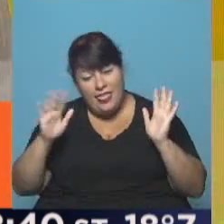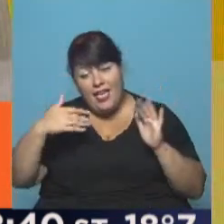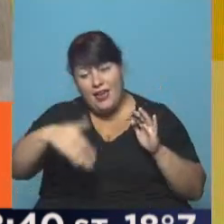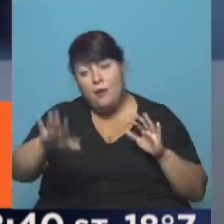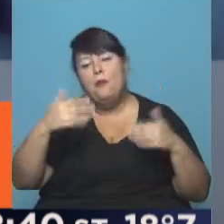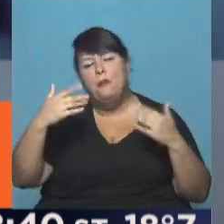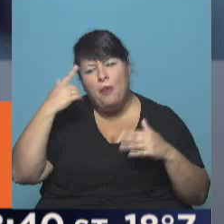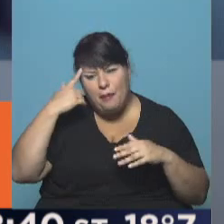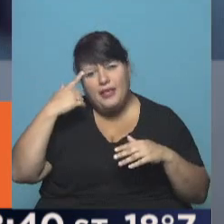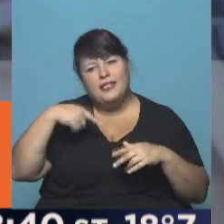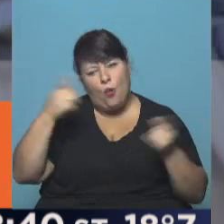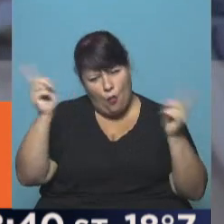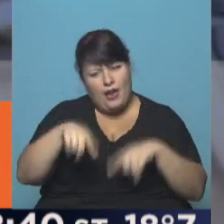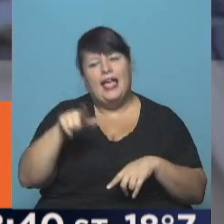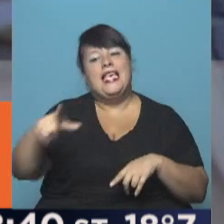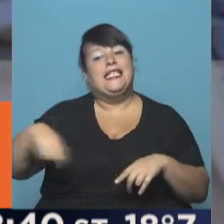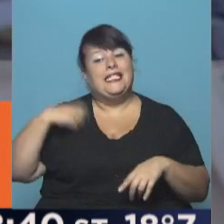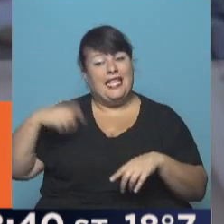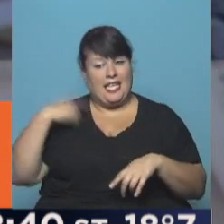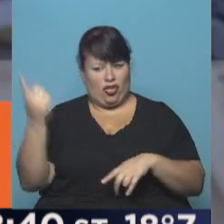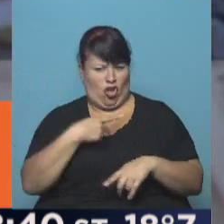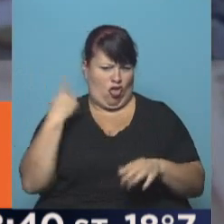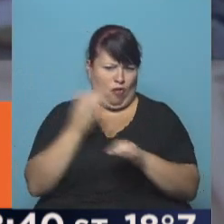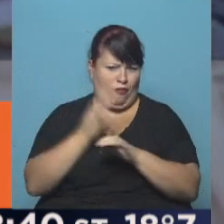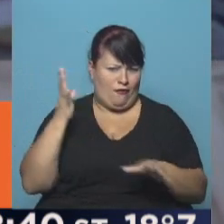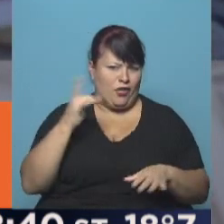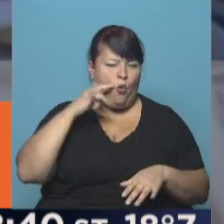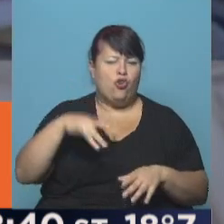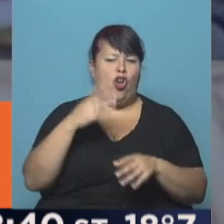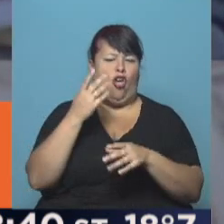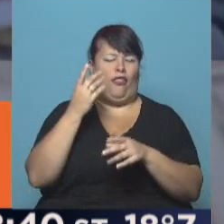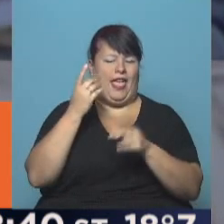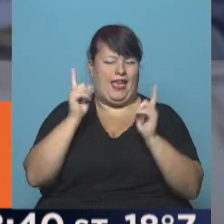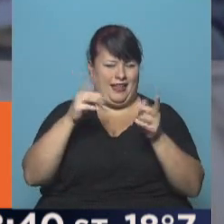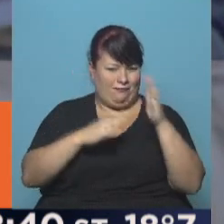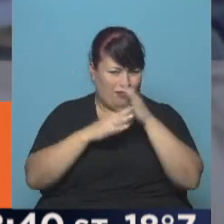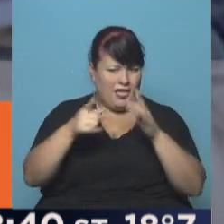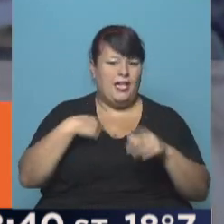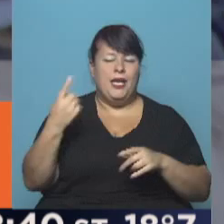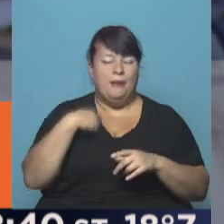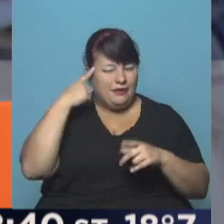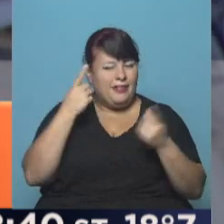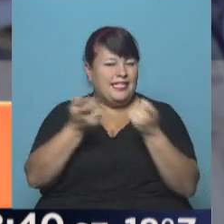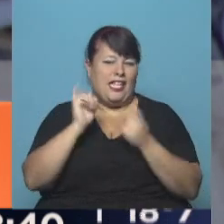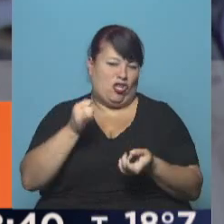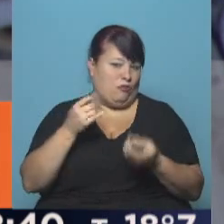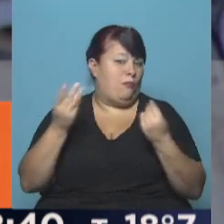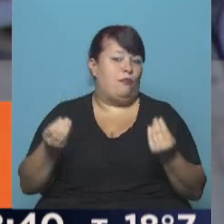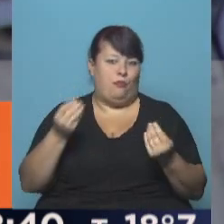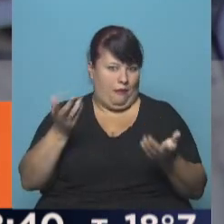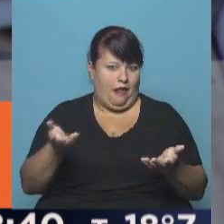lanza tener gran apertura desde el sindicato que somos todos profesionales la unión de personal superior creemos que es necesario porque